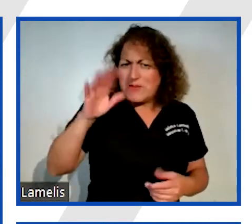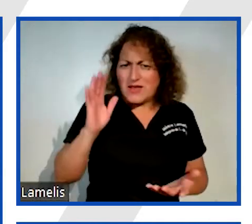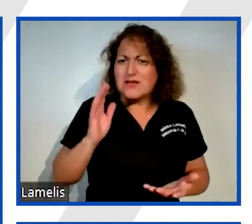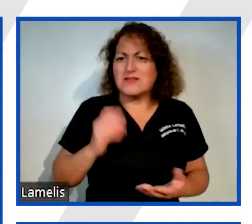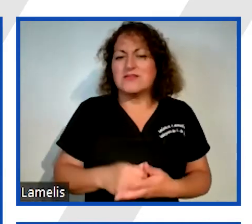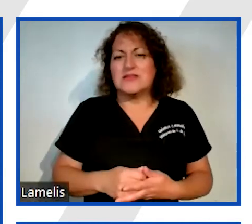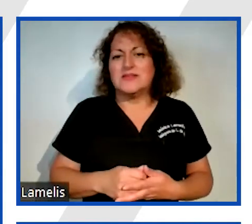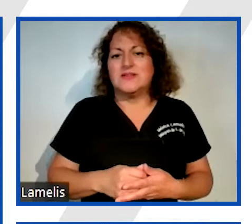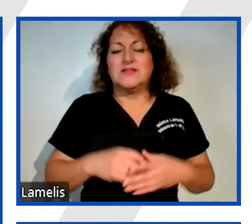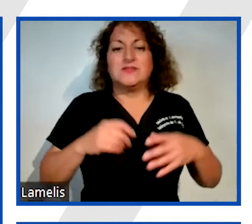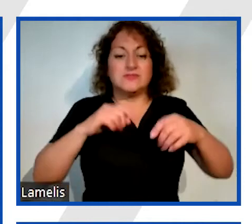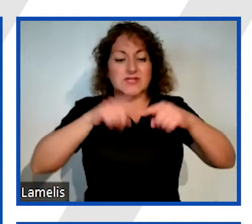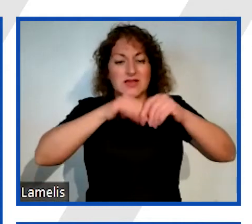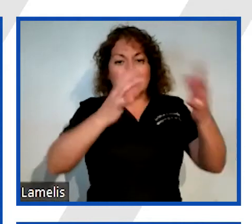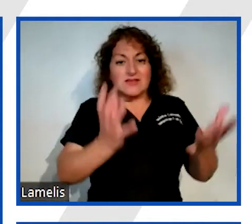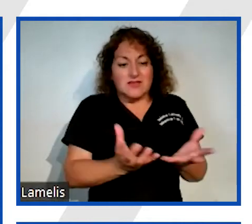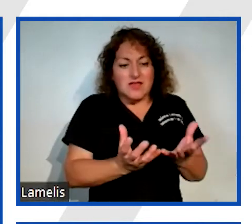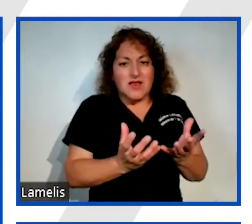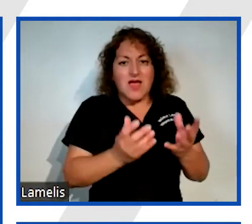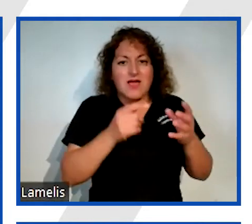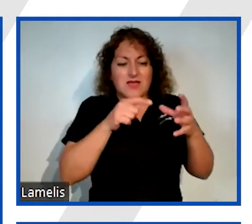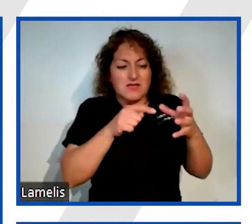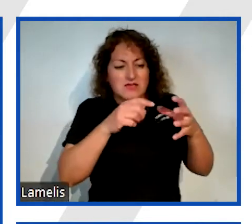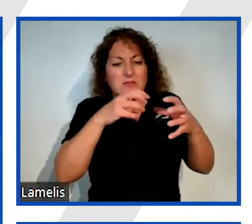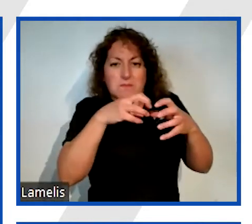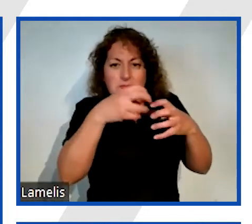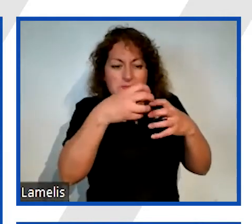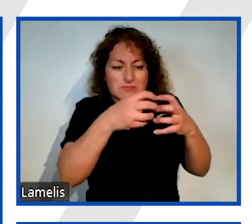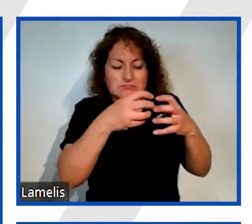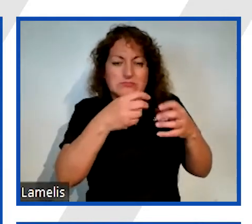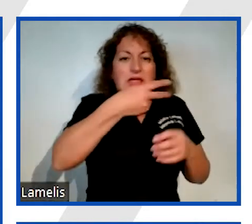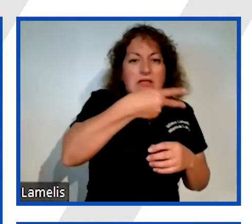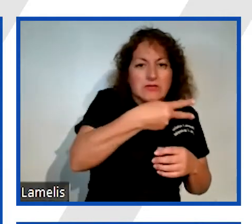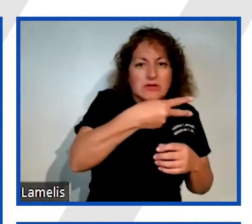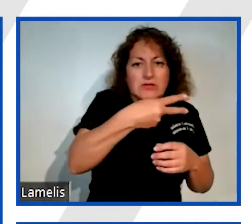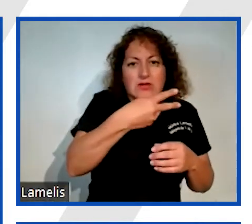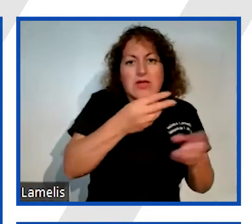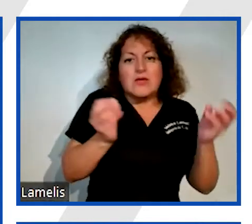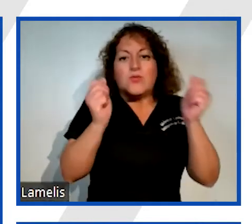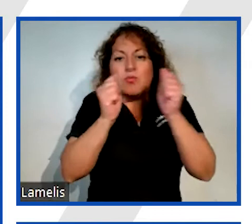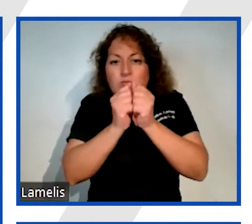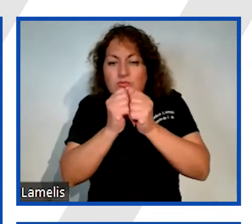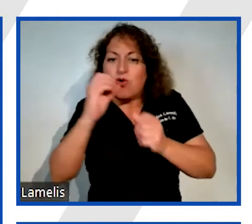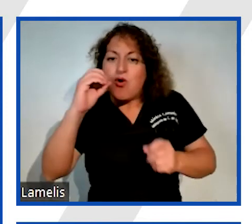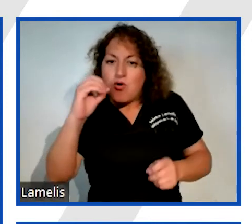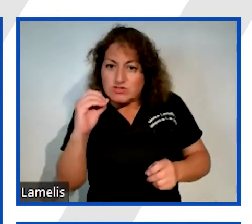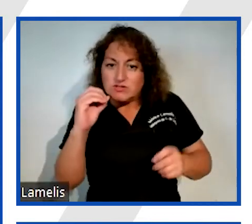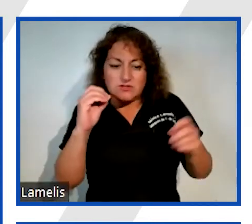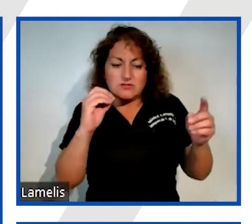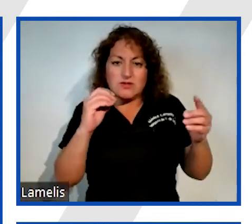tierra se empezó a poblar de los materiales para hacer agua y resulta que justo en un